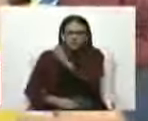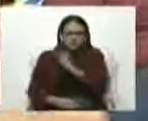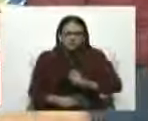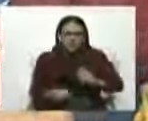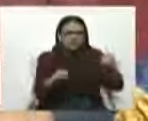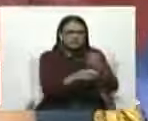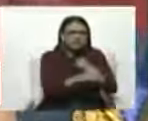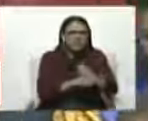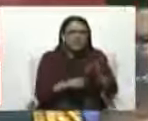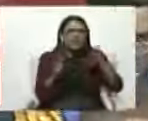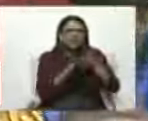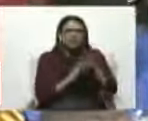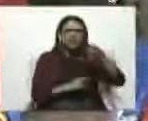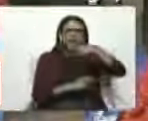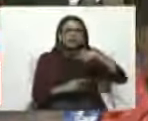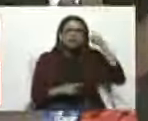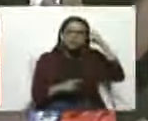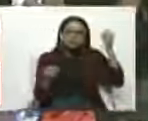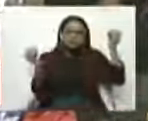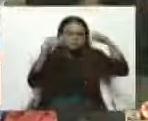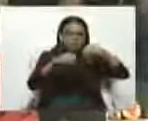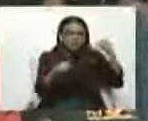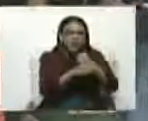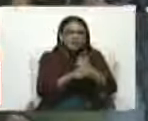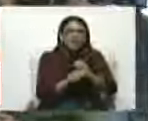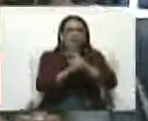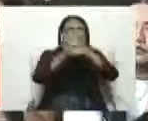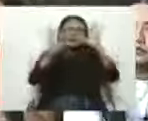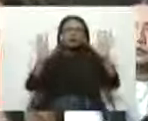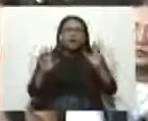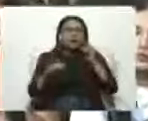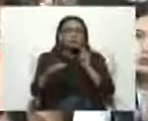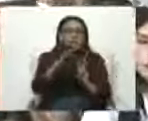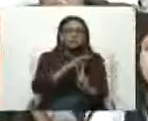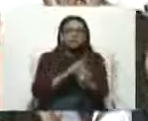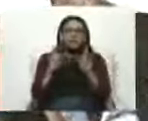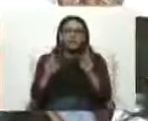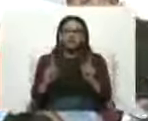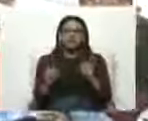nacional coherente, clara, transparente.